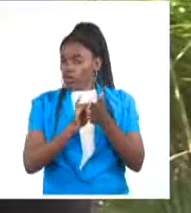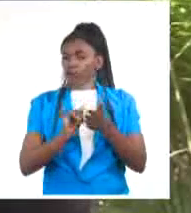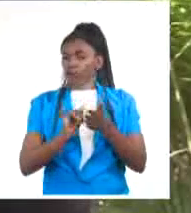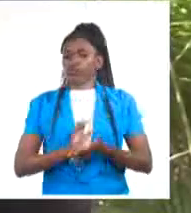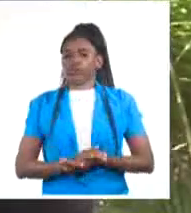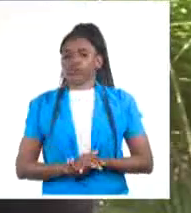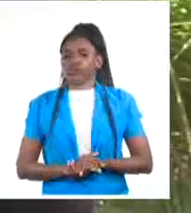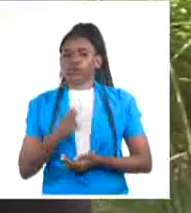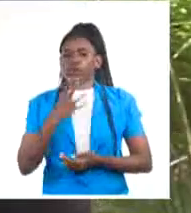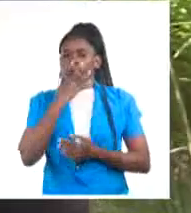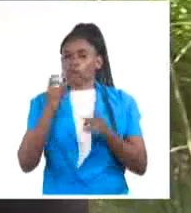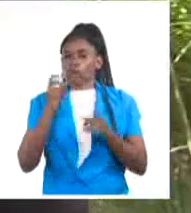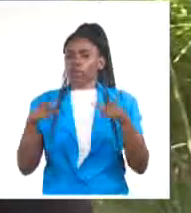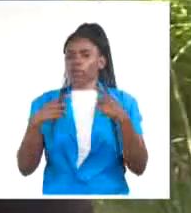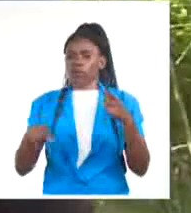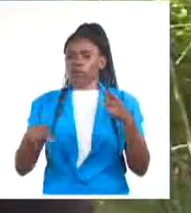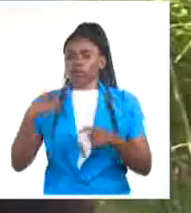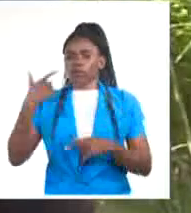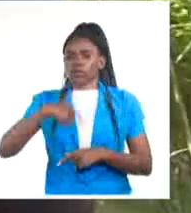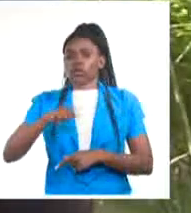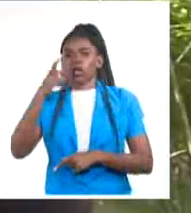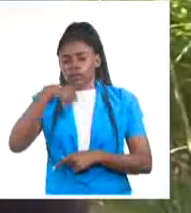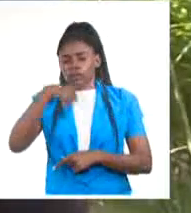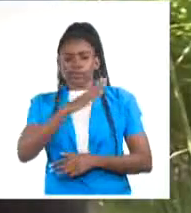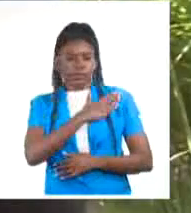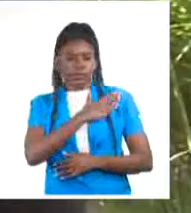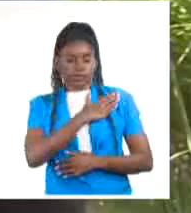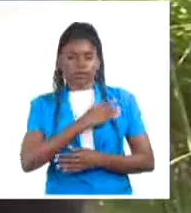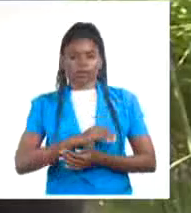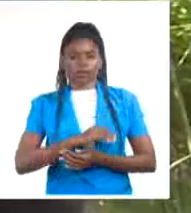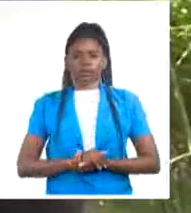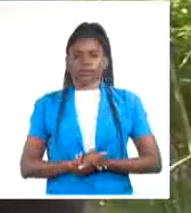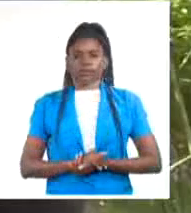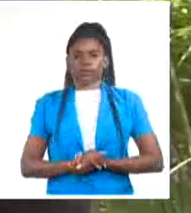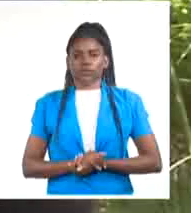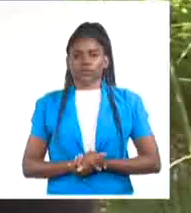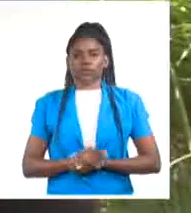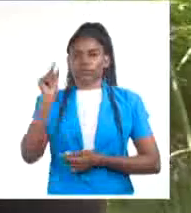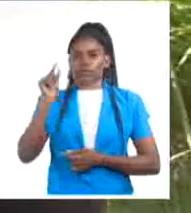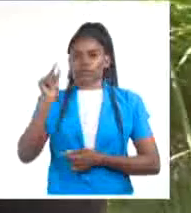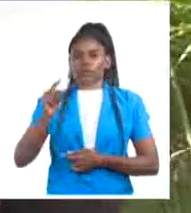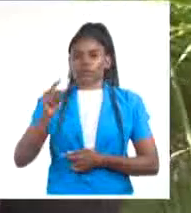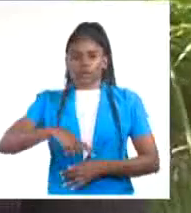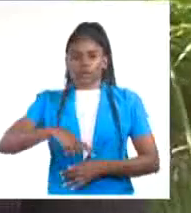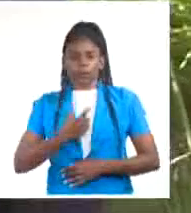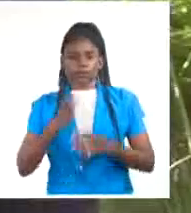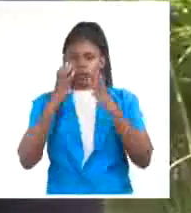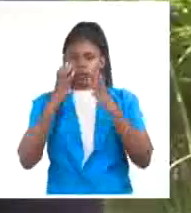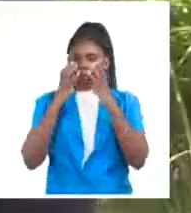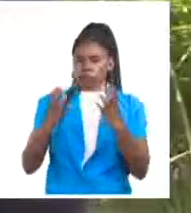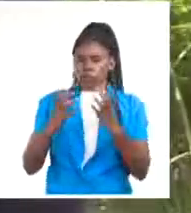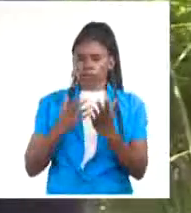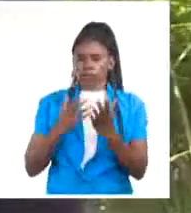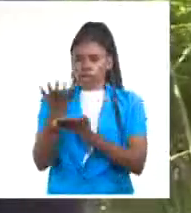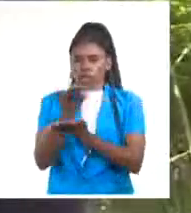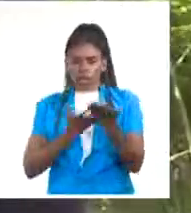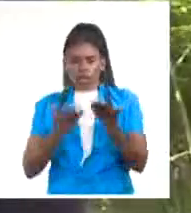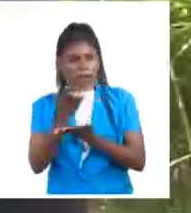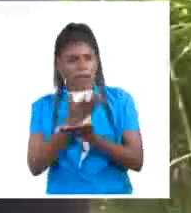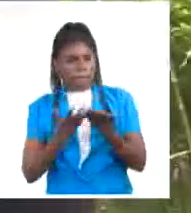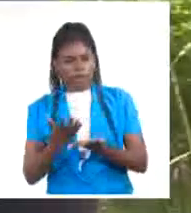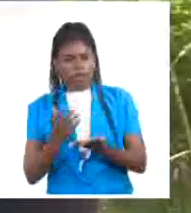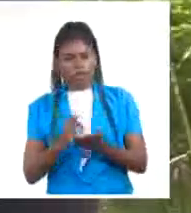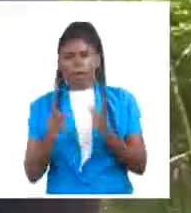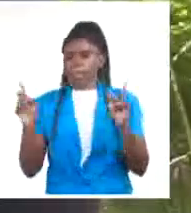música latina, de la percusión, el maestro Giovanni Hidalgo. Y bueno, yo pienso que la mayoría de los